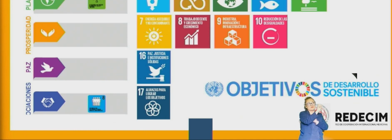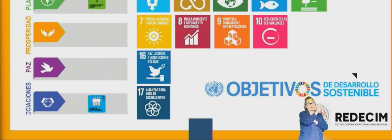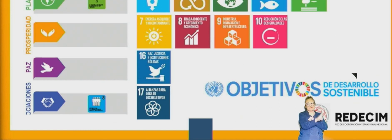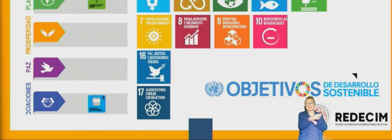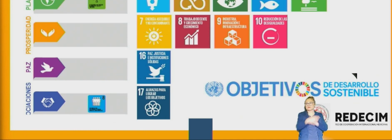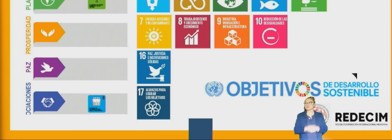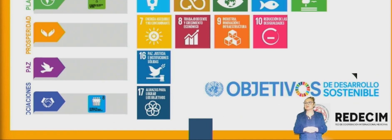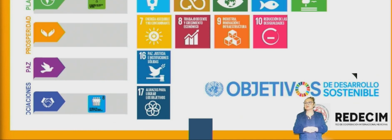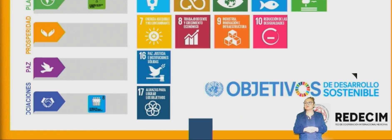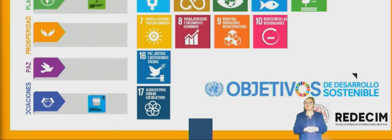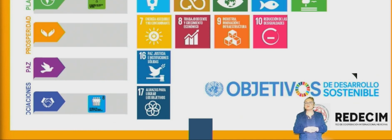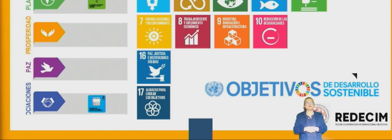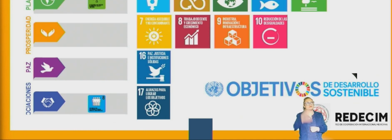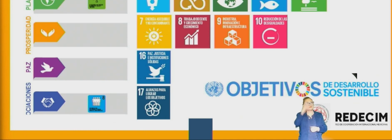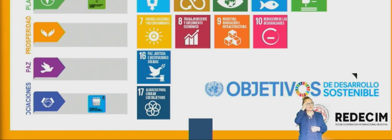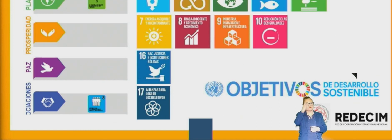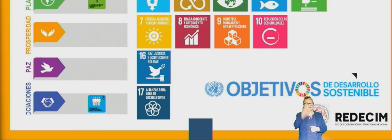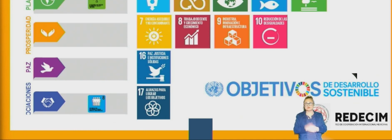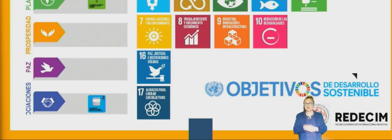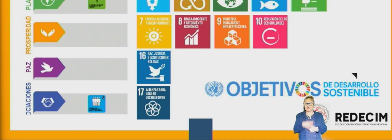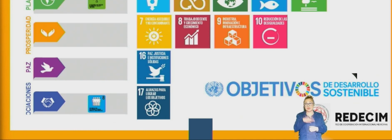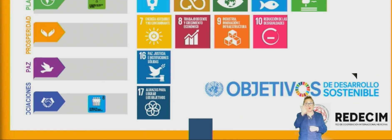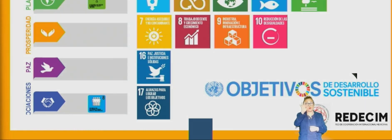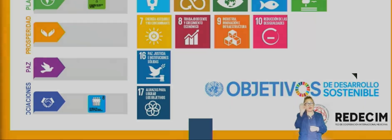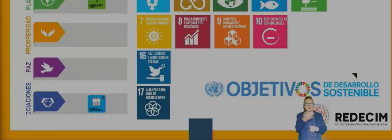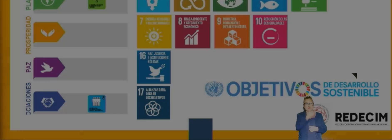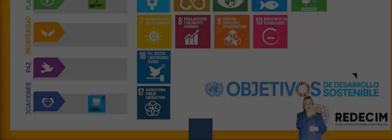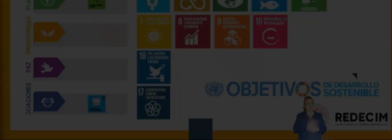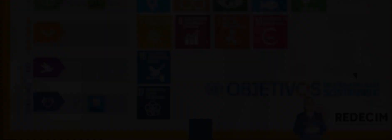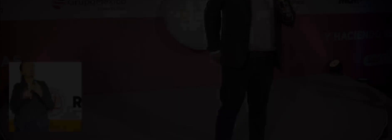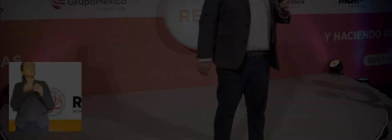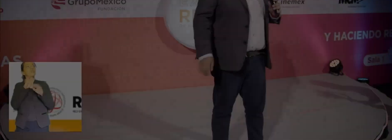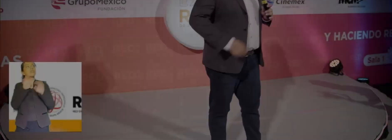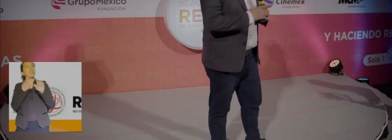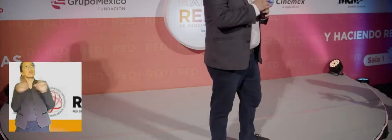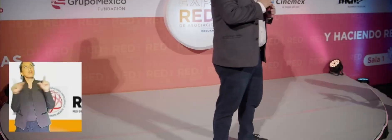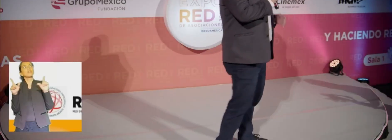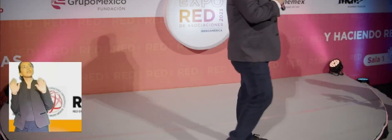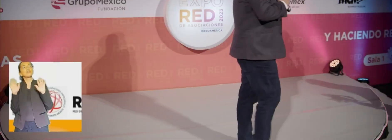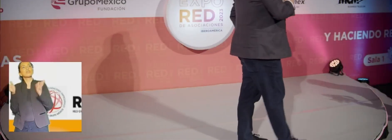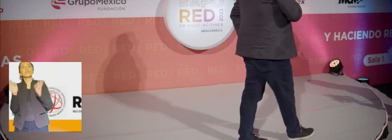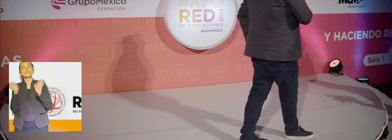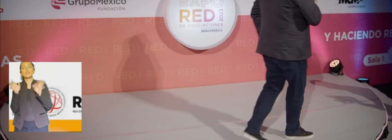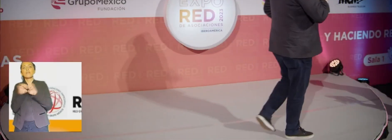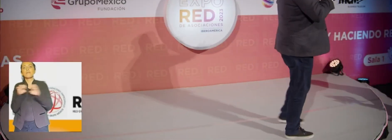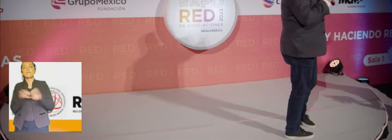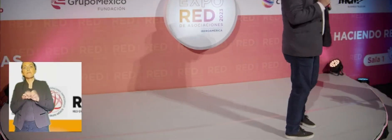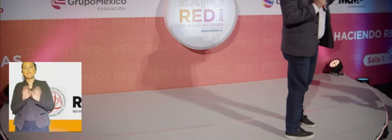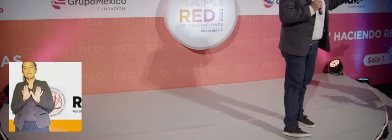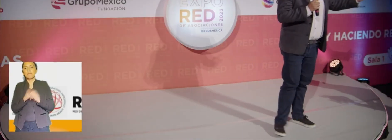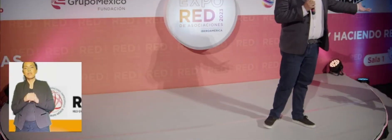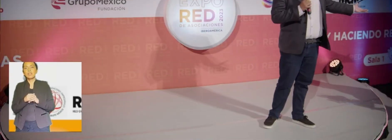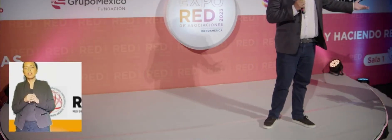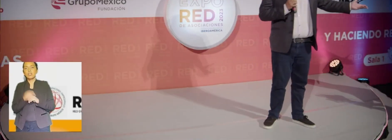Tienen, vale, de personas hecho, aquí. Desde ahorita tienen 40 minutos. Personas aquí. Muy bien, oigan, antes de comenzar, pues obviamente me